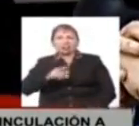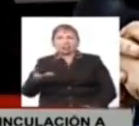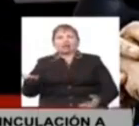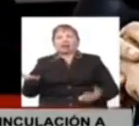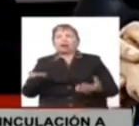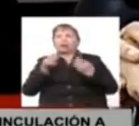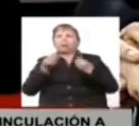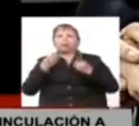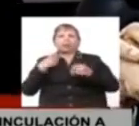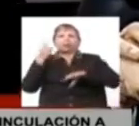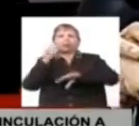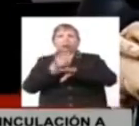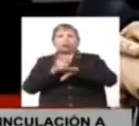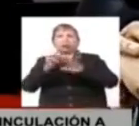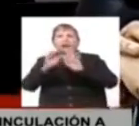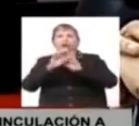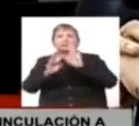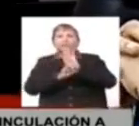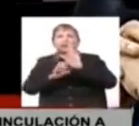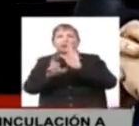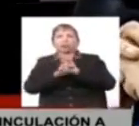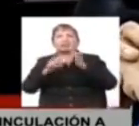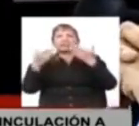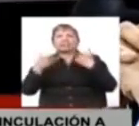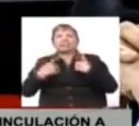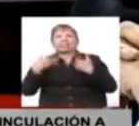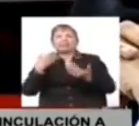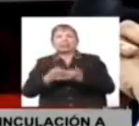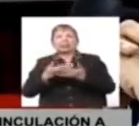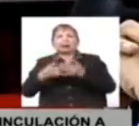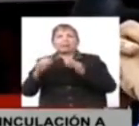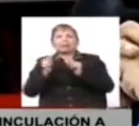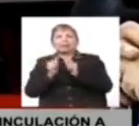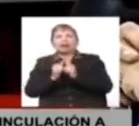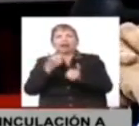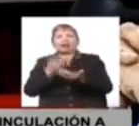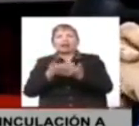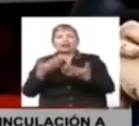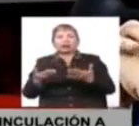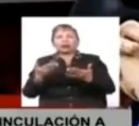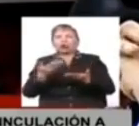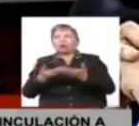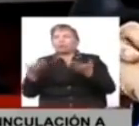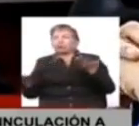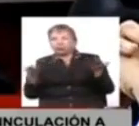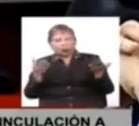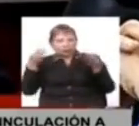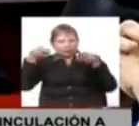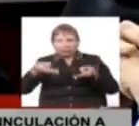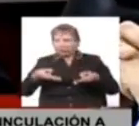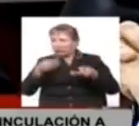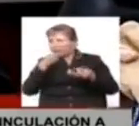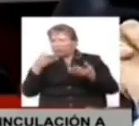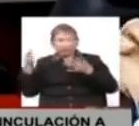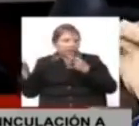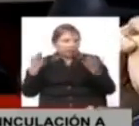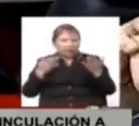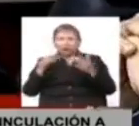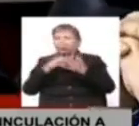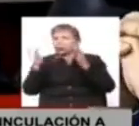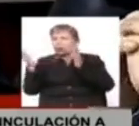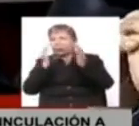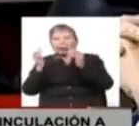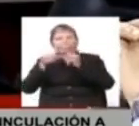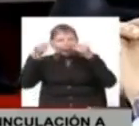dentro de los alcances de una medida de suspensión o de destitución. Esa etapa no ha